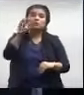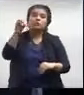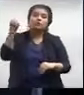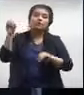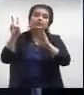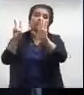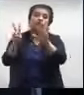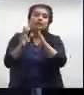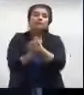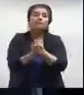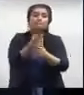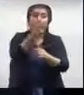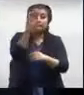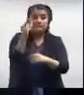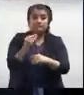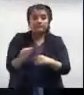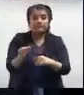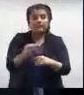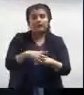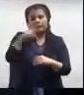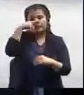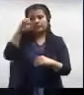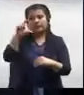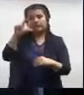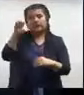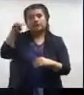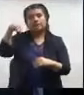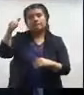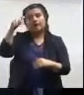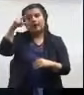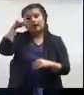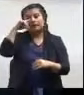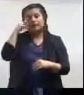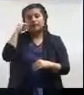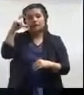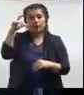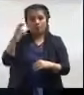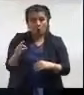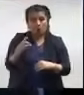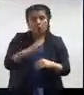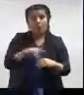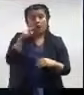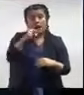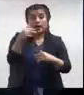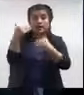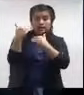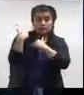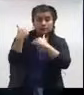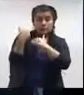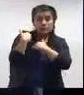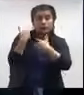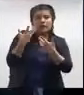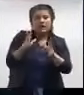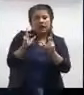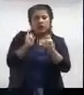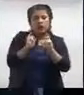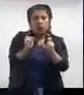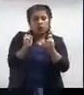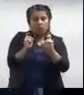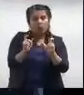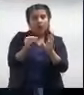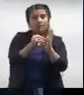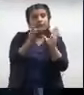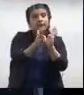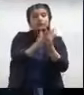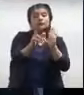635-2007. Unidad de Control Telemático. Es la encargada de velar en el ámbito de su competencia en el cumplimiento de